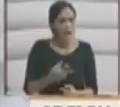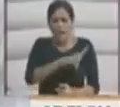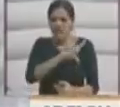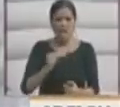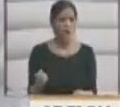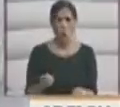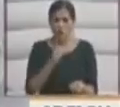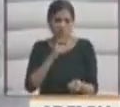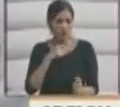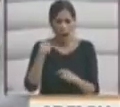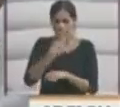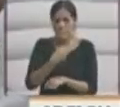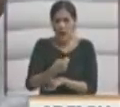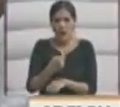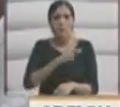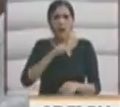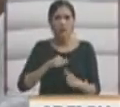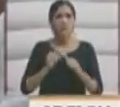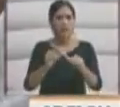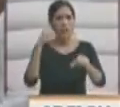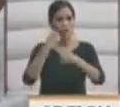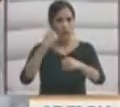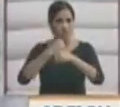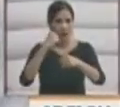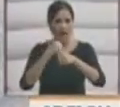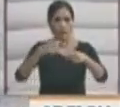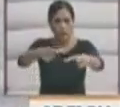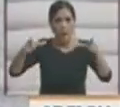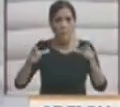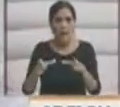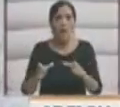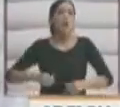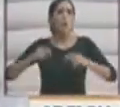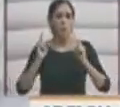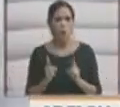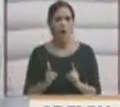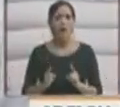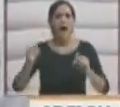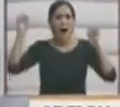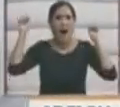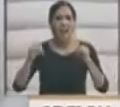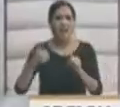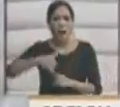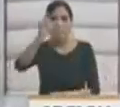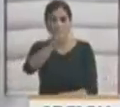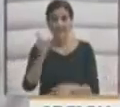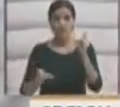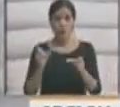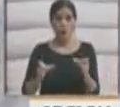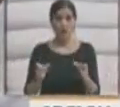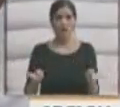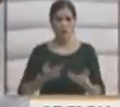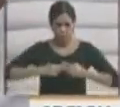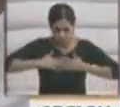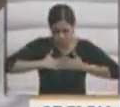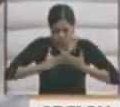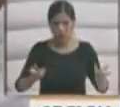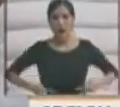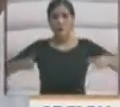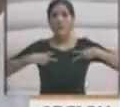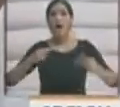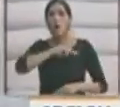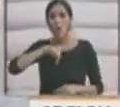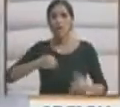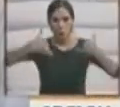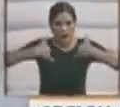para nosotros poder seguir trabajando en sus espacios. Pues aquí ya vemos personas que hemos dado la vida, nuestros hijos